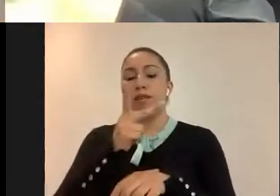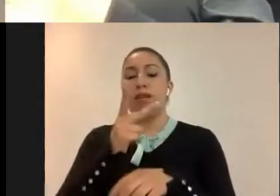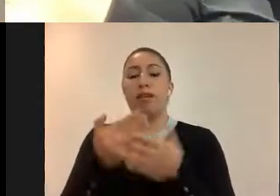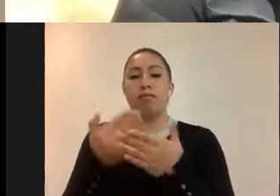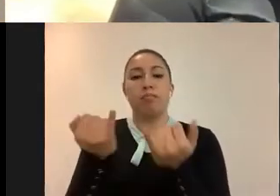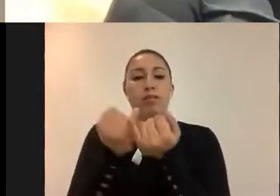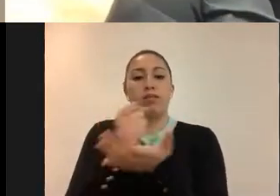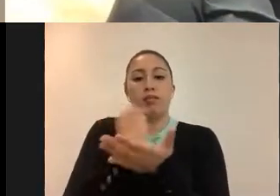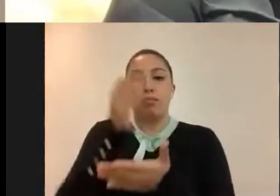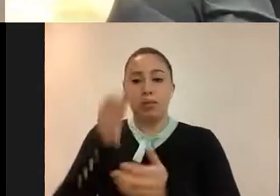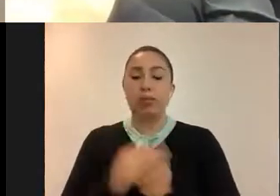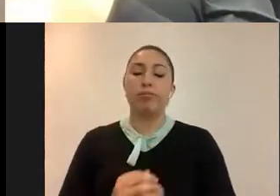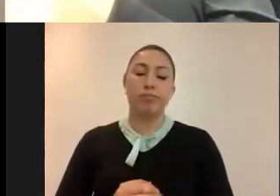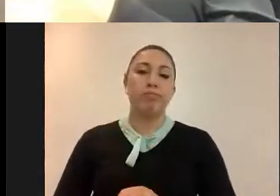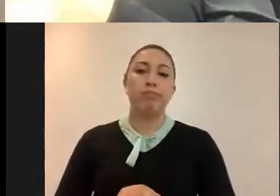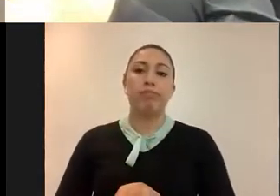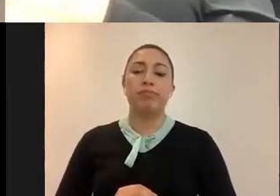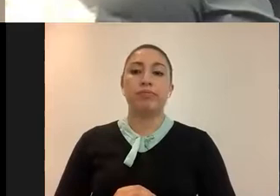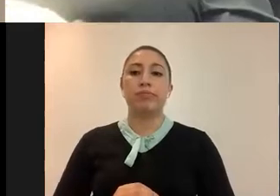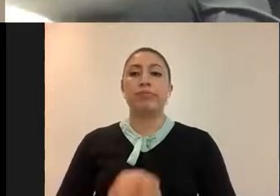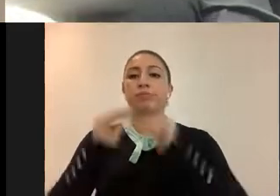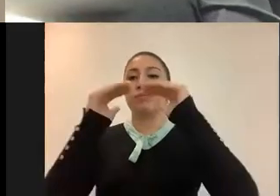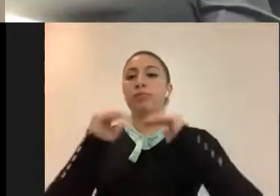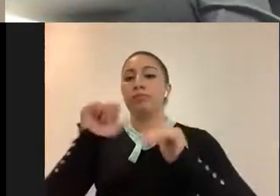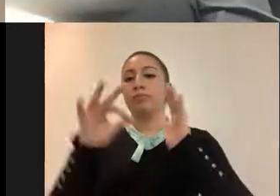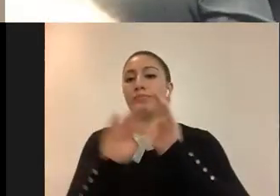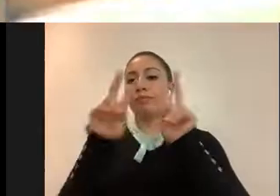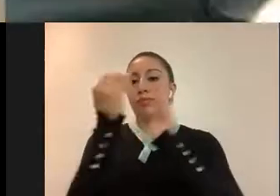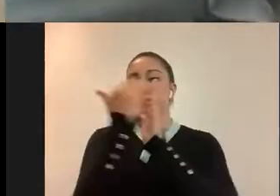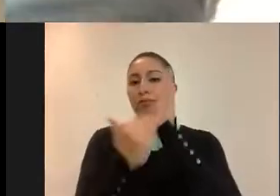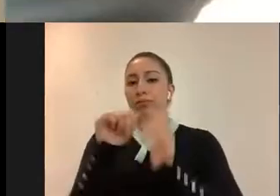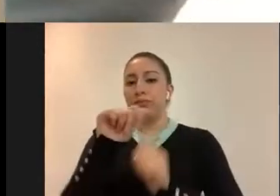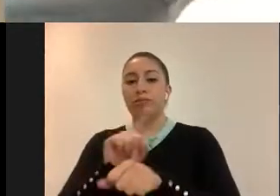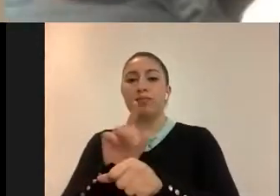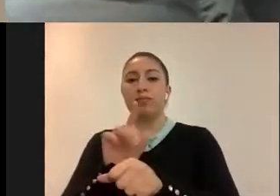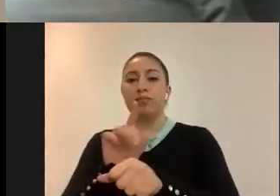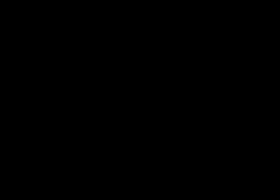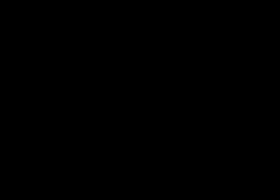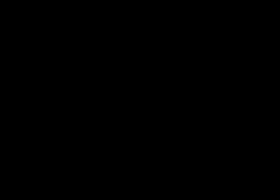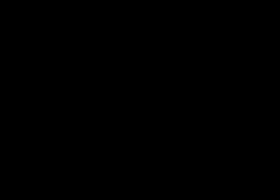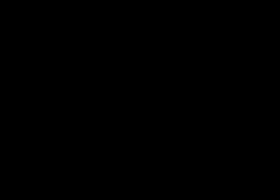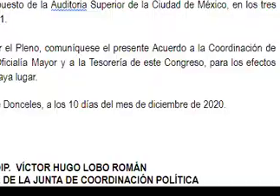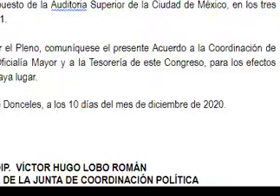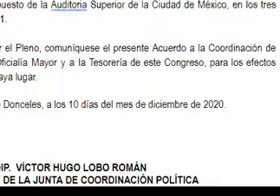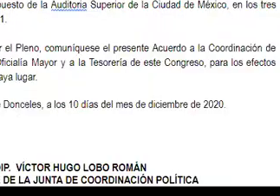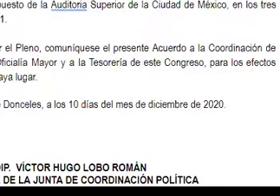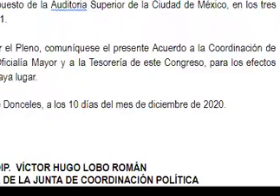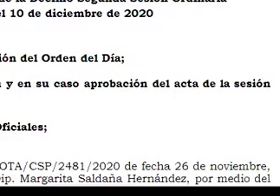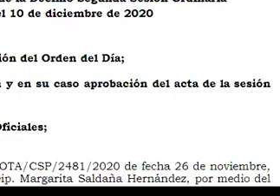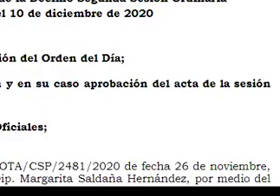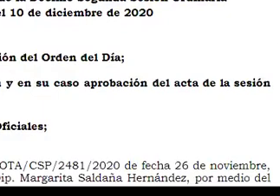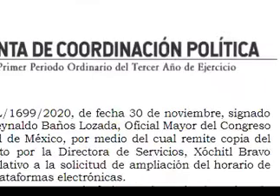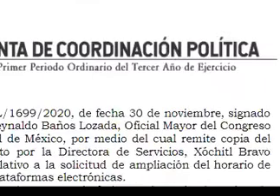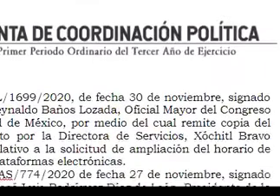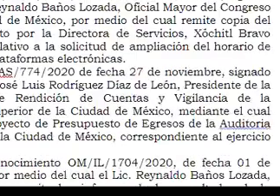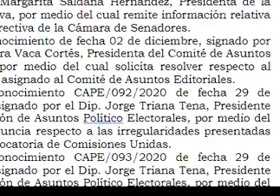Gracias, secretario. Le pediría dar lectura entonces al siguiente numeral del orden del día. ¿Está amable?